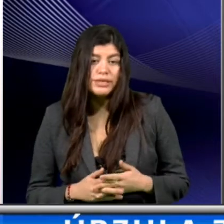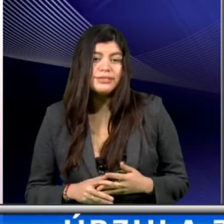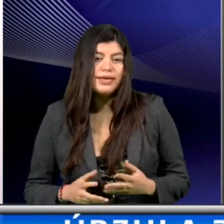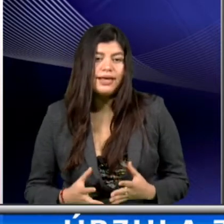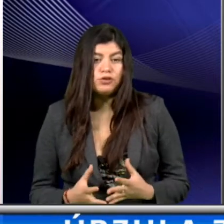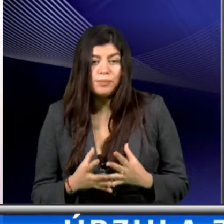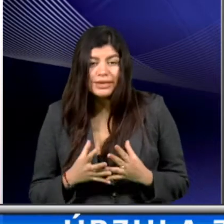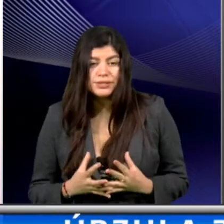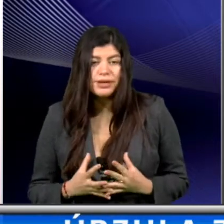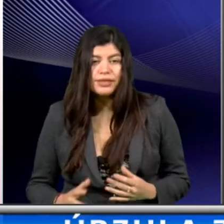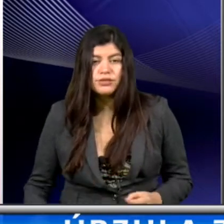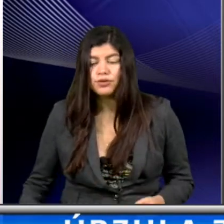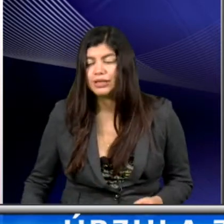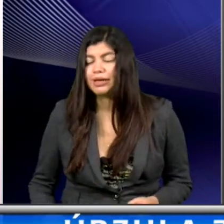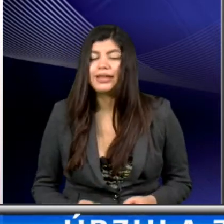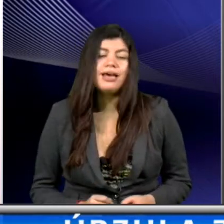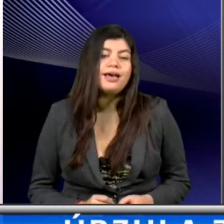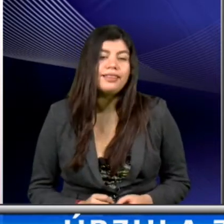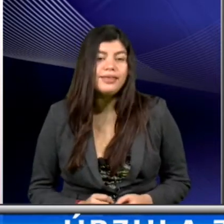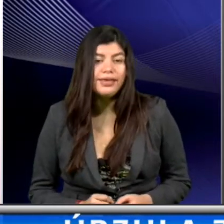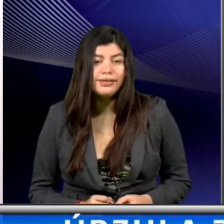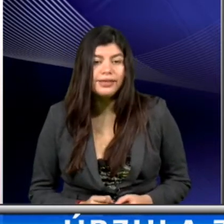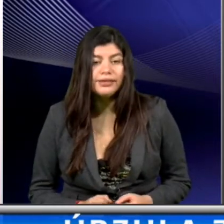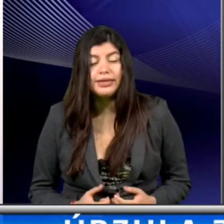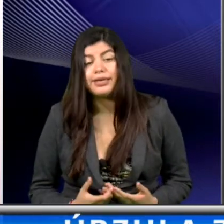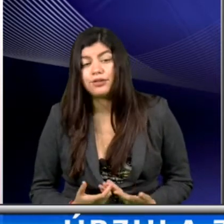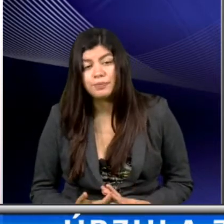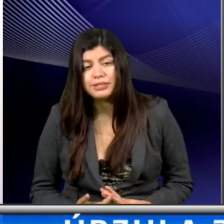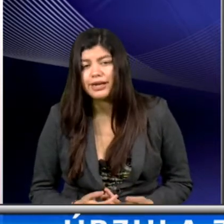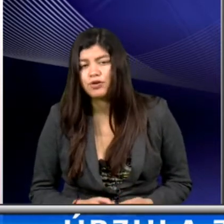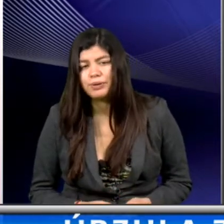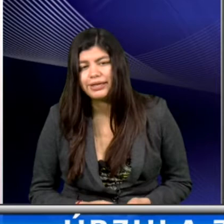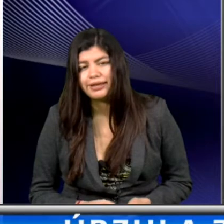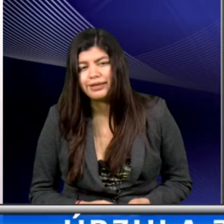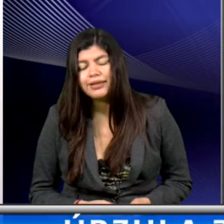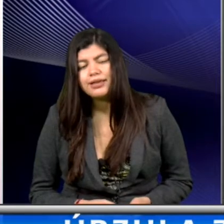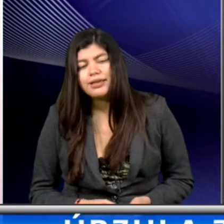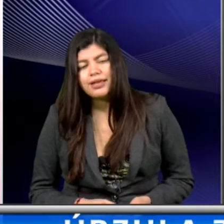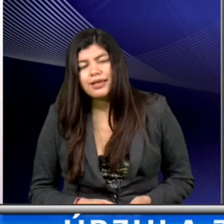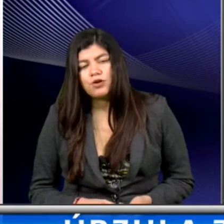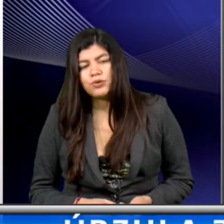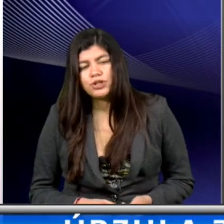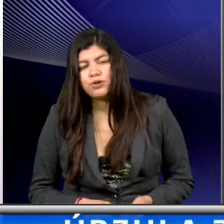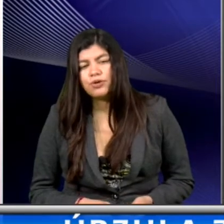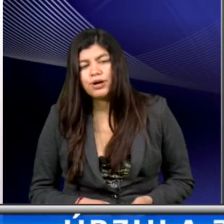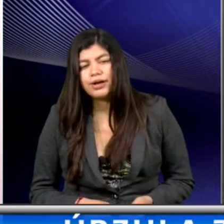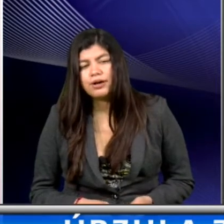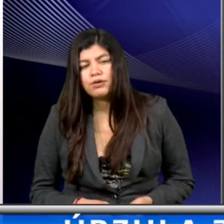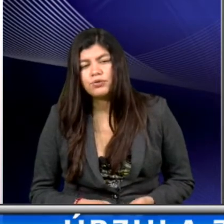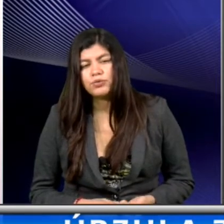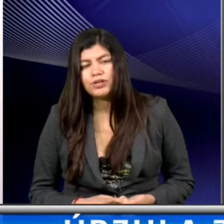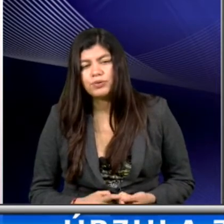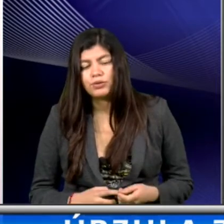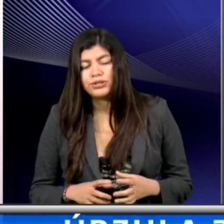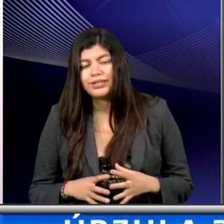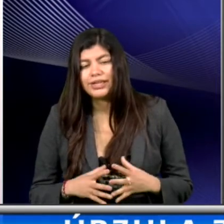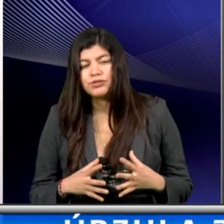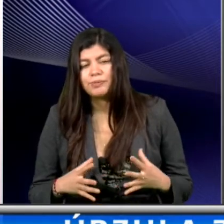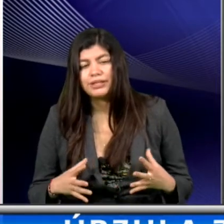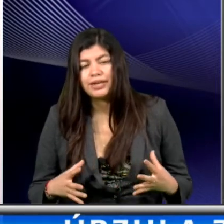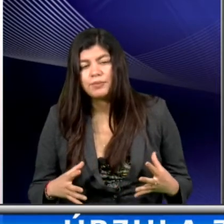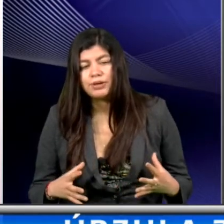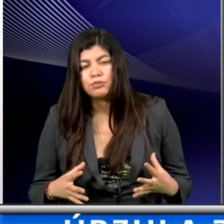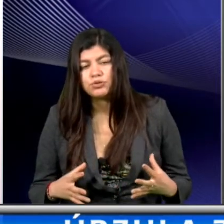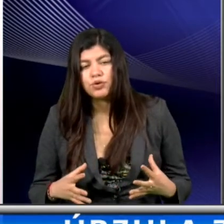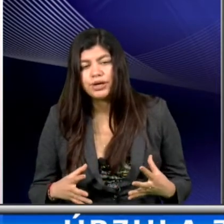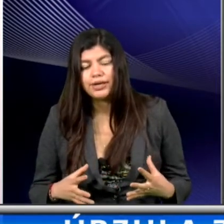que comienza a tomarse una adicción de manera directa y ahí es donde empiezan las complejidades. Como psicóloga, Úrsula Sura, ¿tú sientes que eso